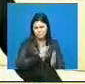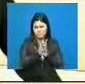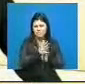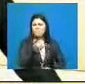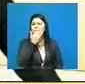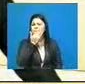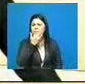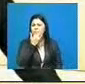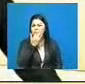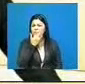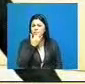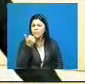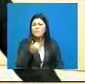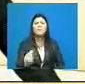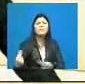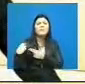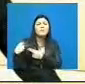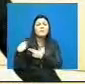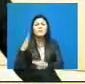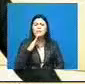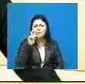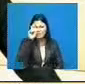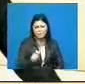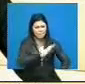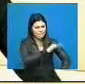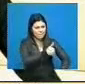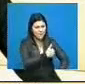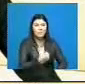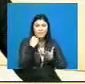el ejercicio y la responsabilidad de un ministro de Hacienda